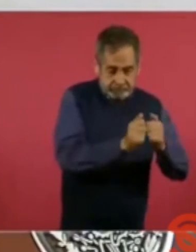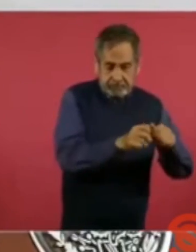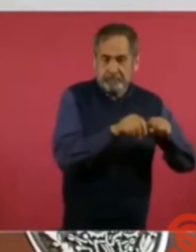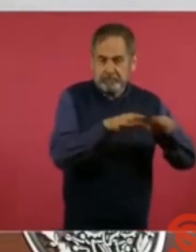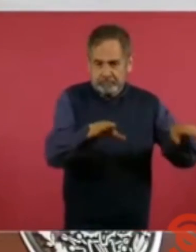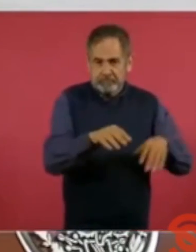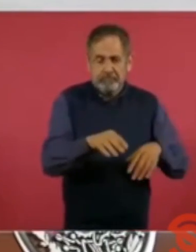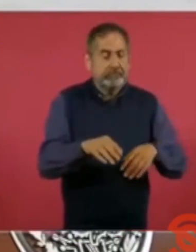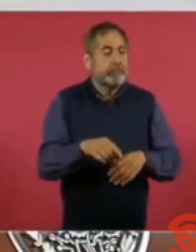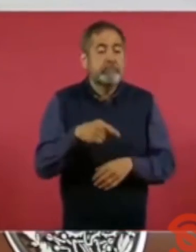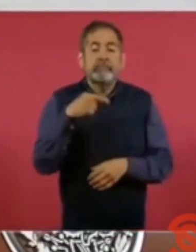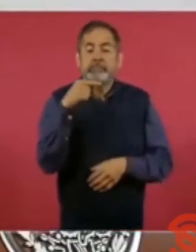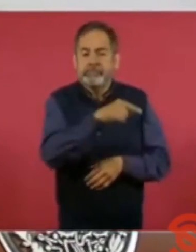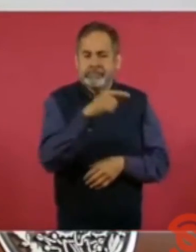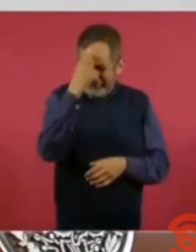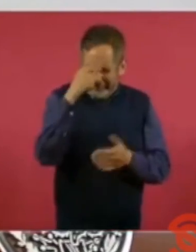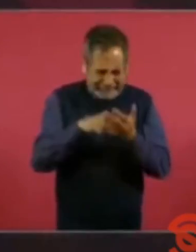a ver si lo pones,